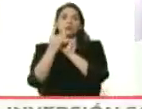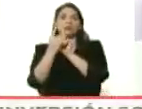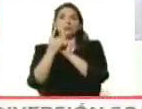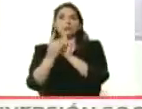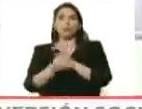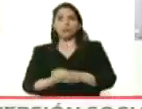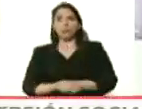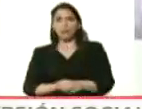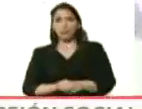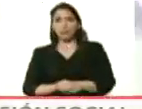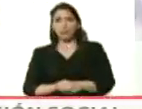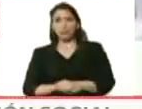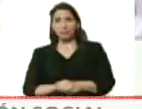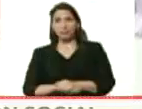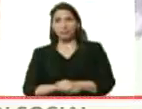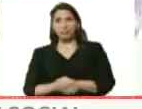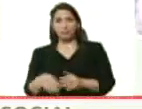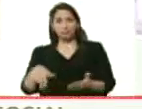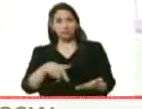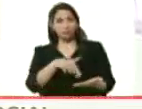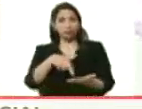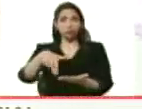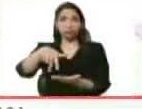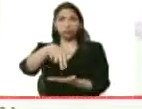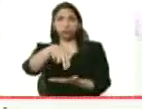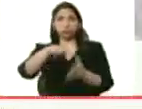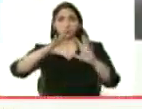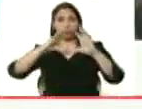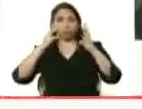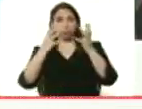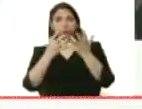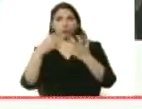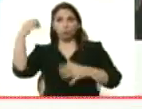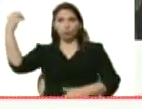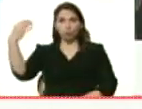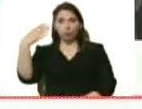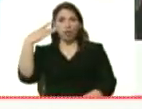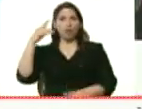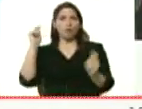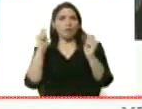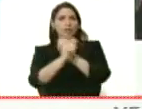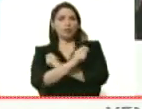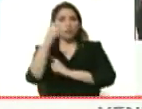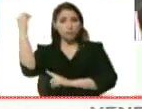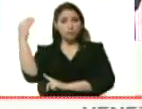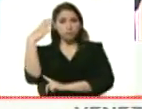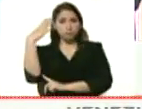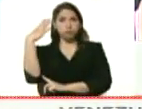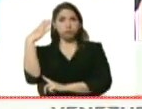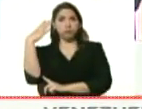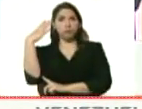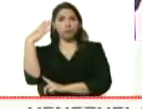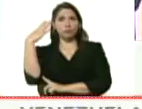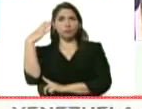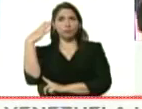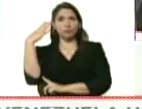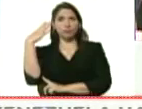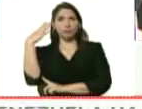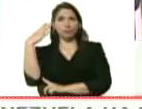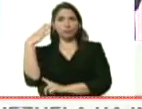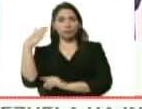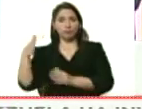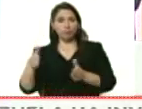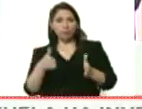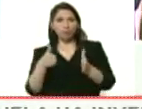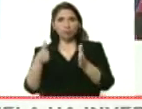pasan por este mundo como los rayos convertidos en faros luminosos que van jalonando el camino